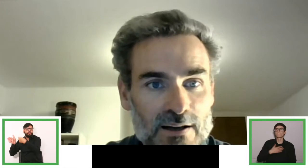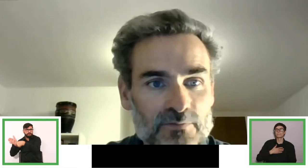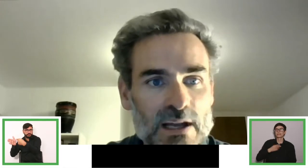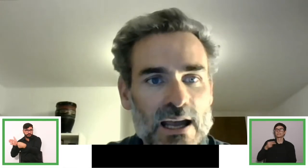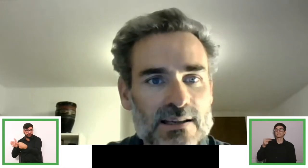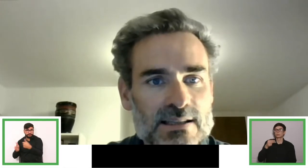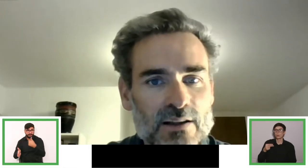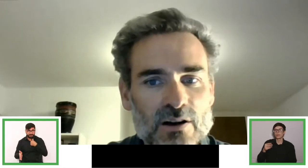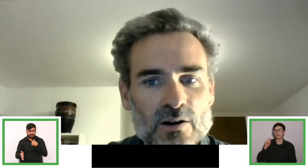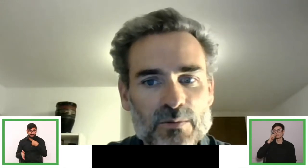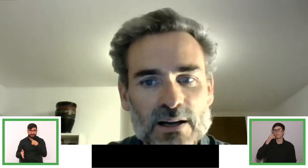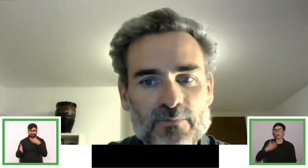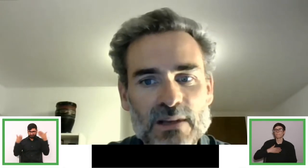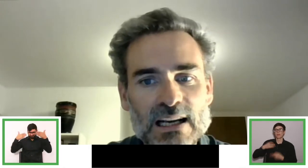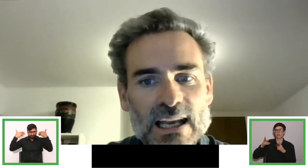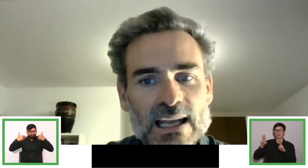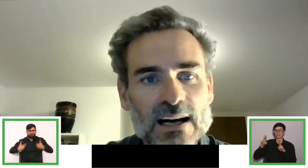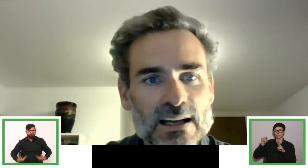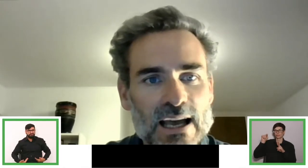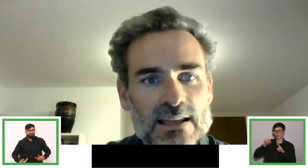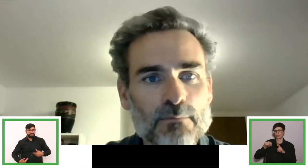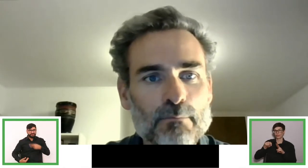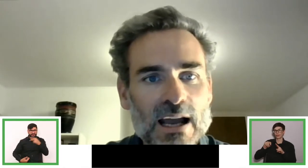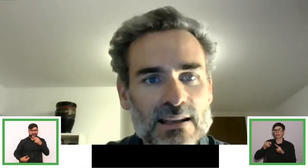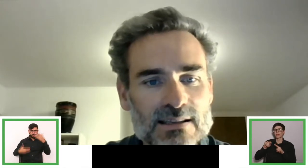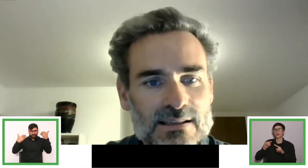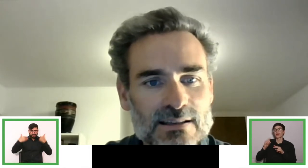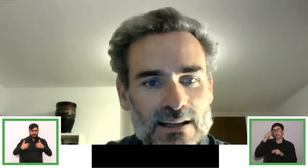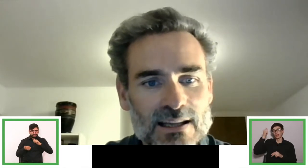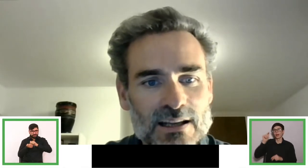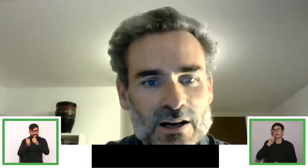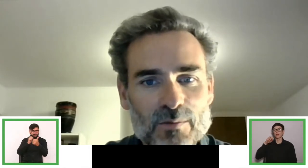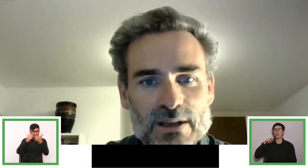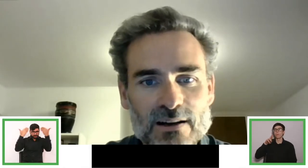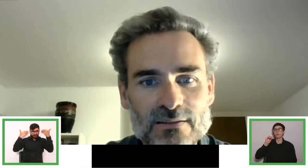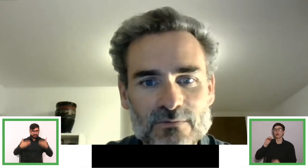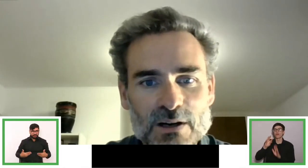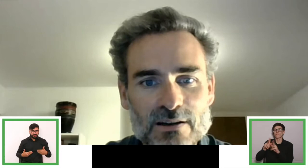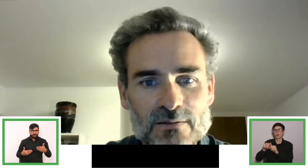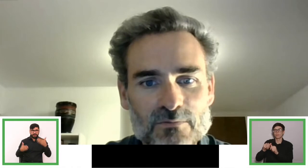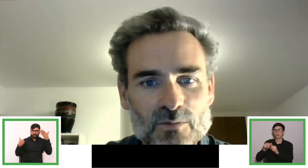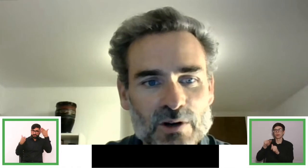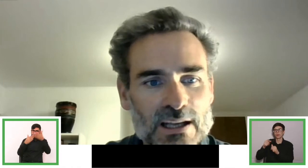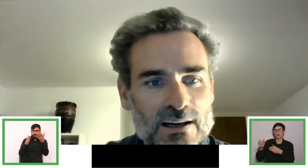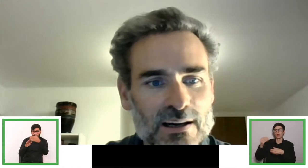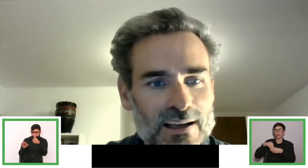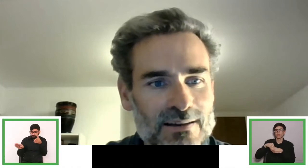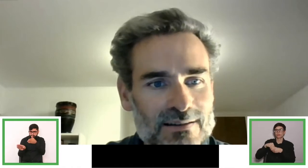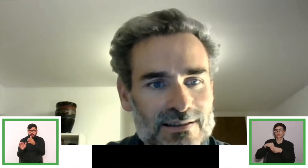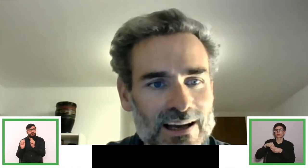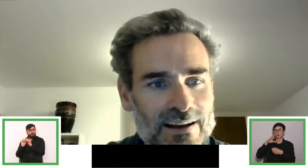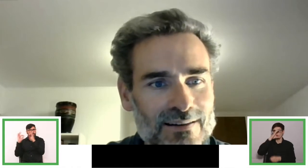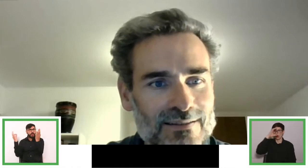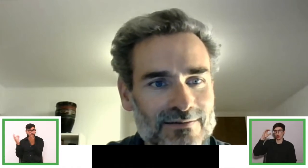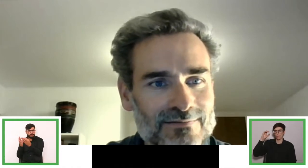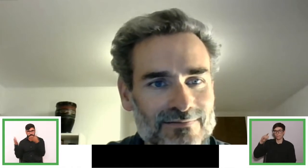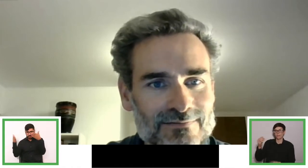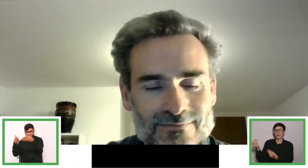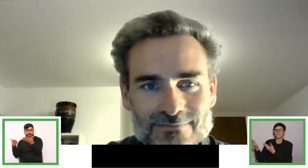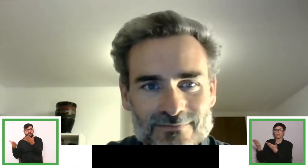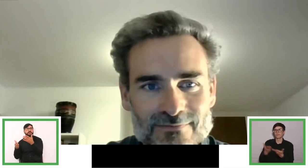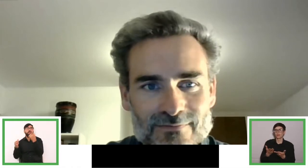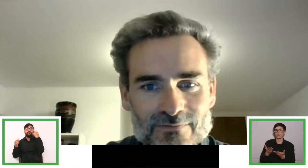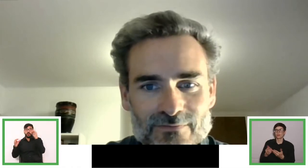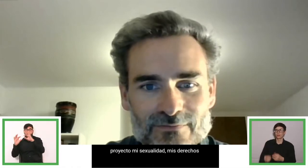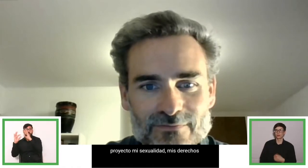fue desarrollado por Profamilia, Astown Colombia y Lica y País en Colombia. Bienvenidas, Mónica y